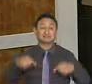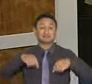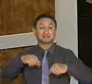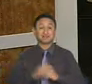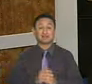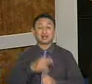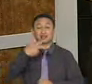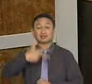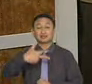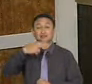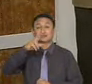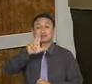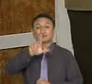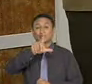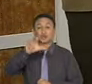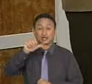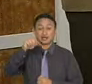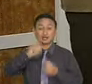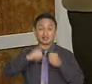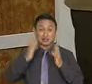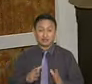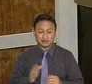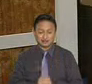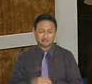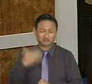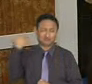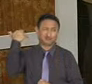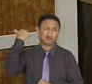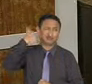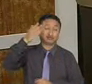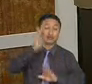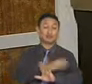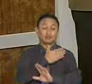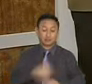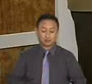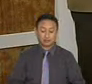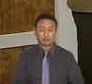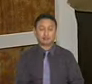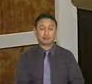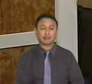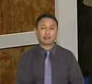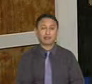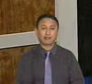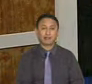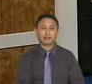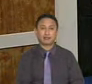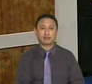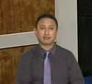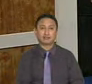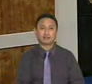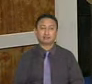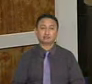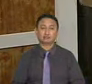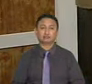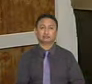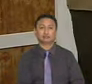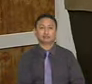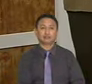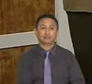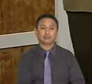quiteño queremos cantado innumerables claro Sí por supuesto la música la tradición